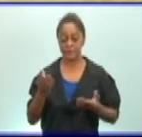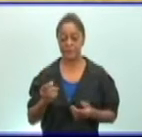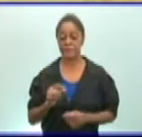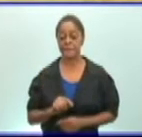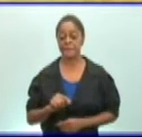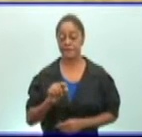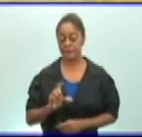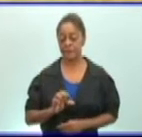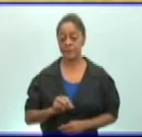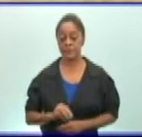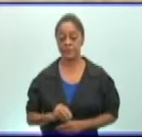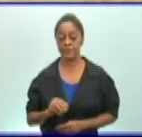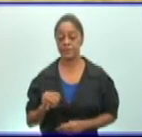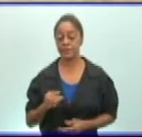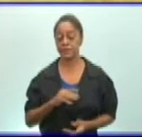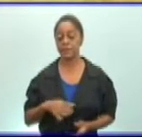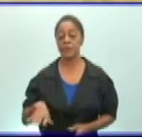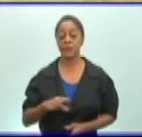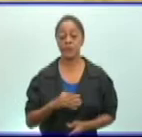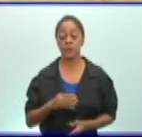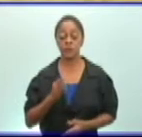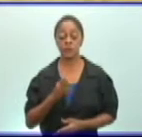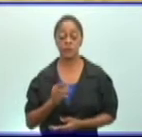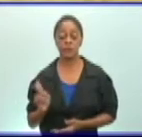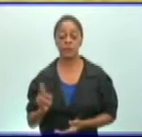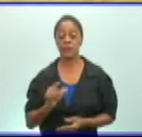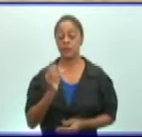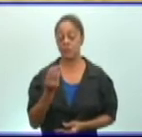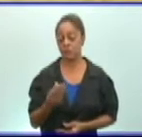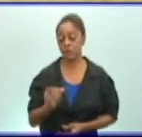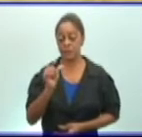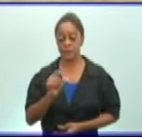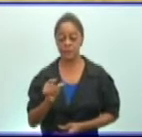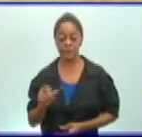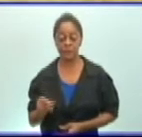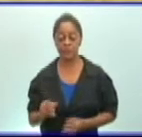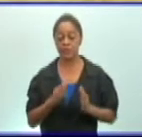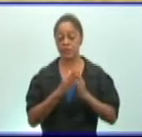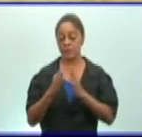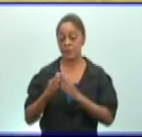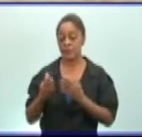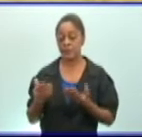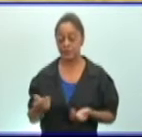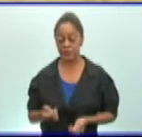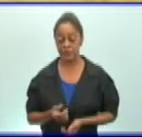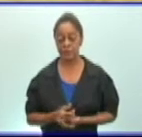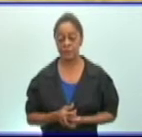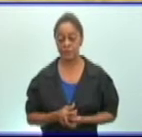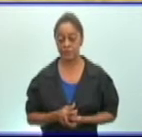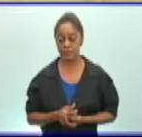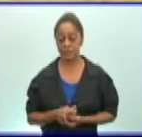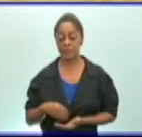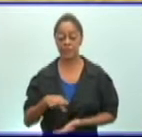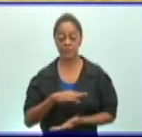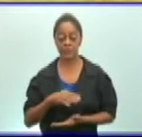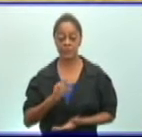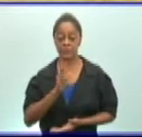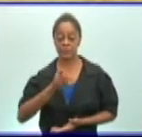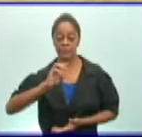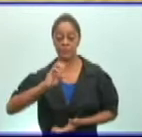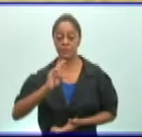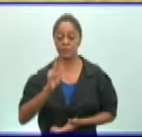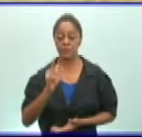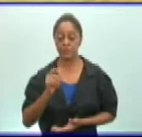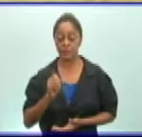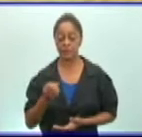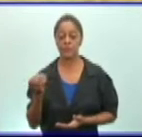de toda la traslación de muchos de estas personas que vivían en la zona del Peloponeso y que van a tener que emigrar